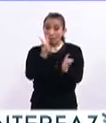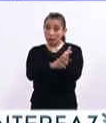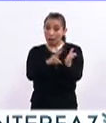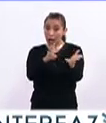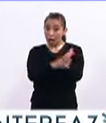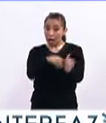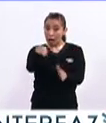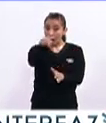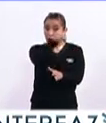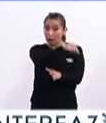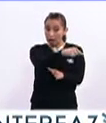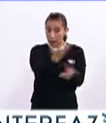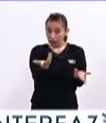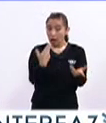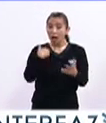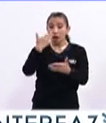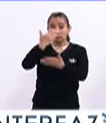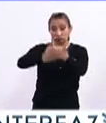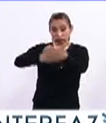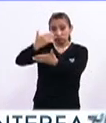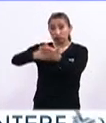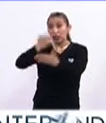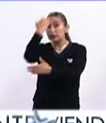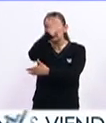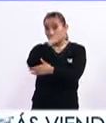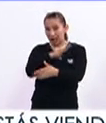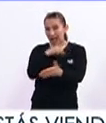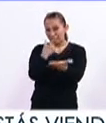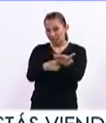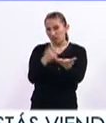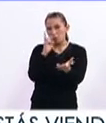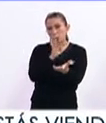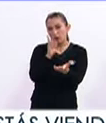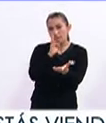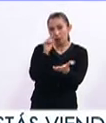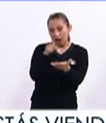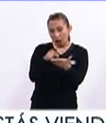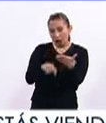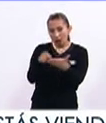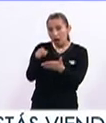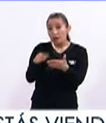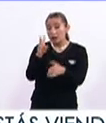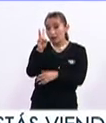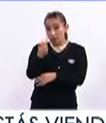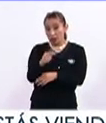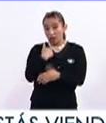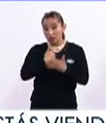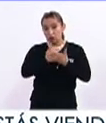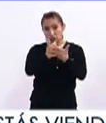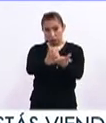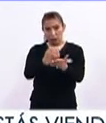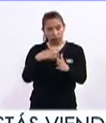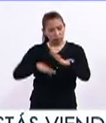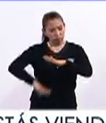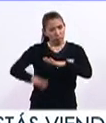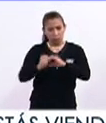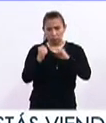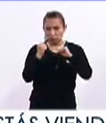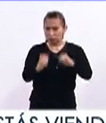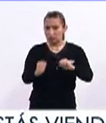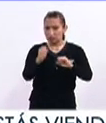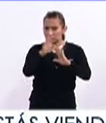validez de los instrumentos que se aplican y realmente es una herramienta muy sólida a